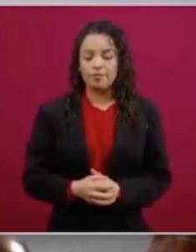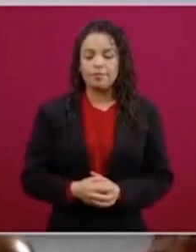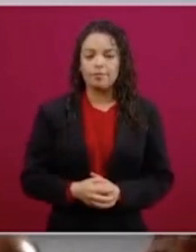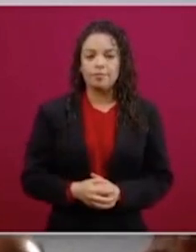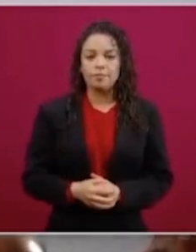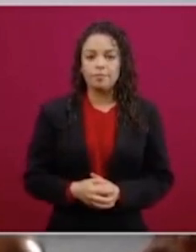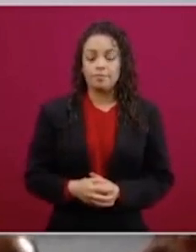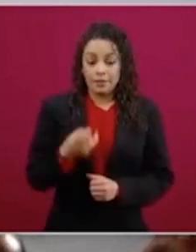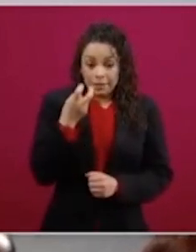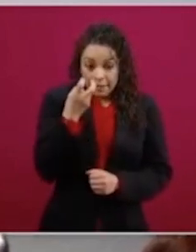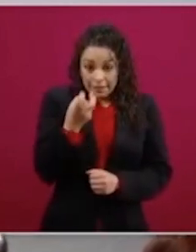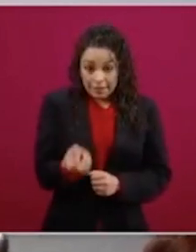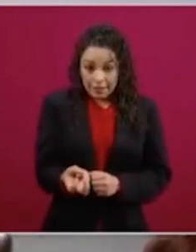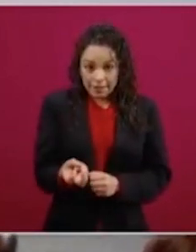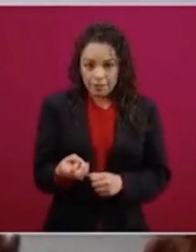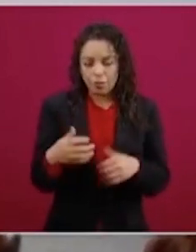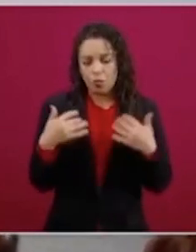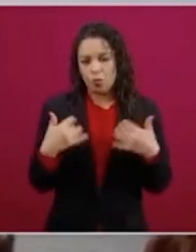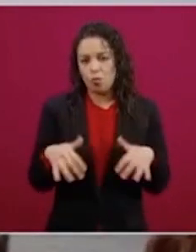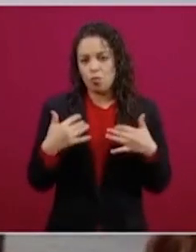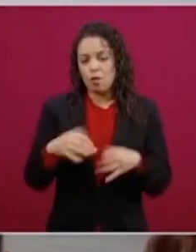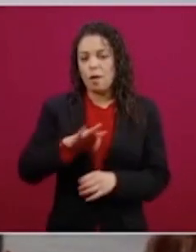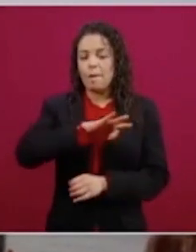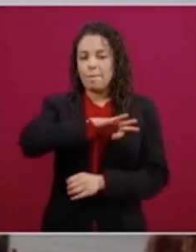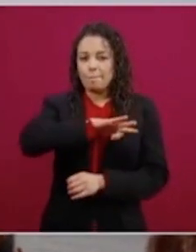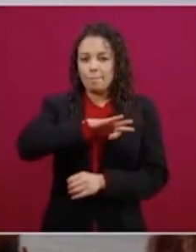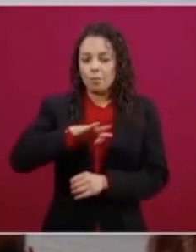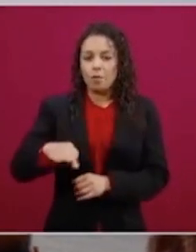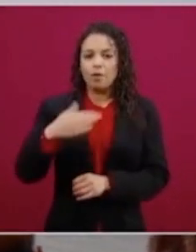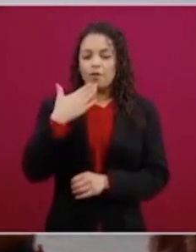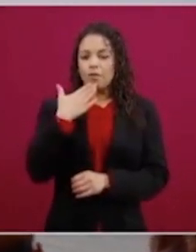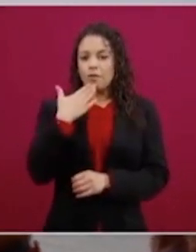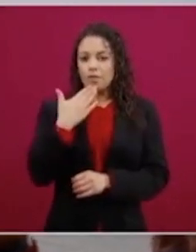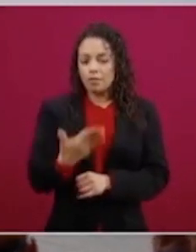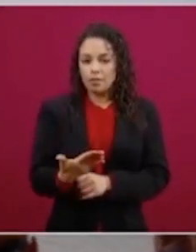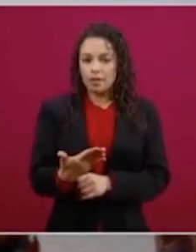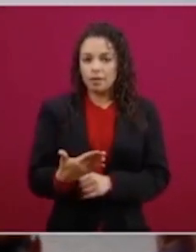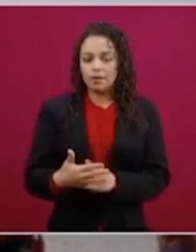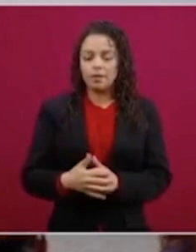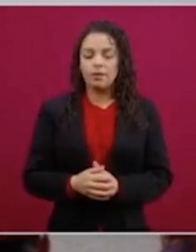Esa cobertura nos permite tener